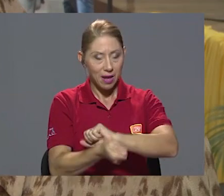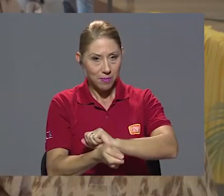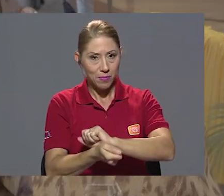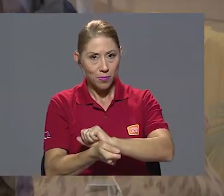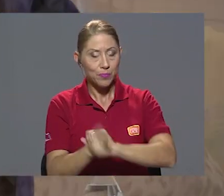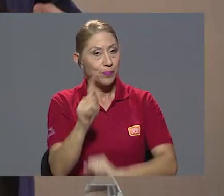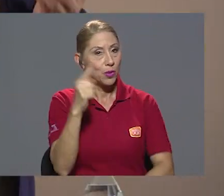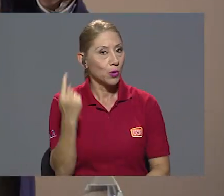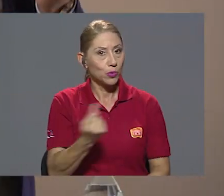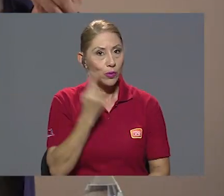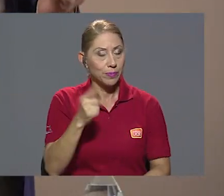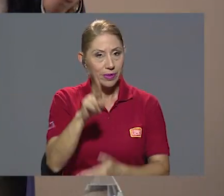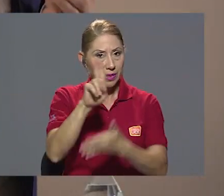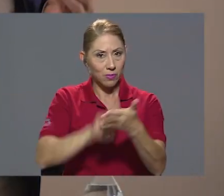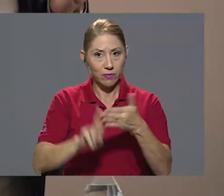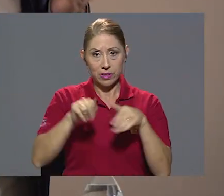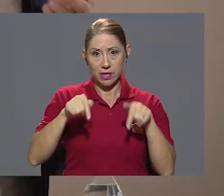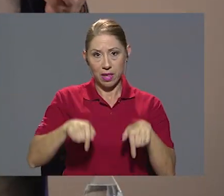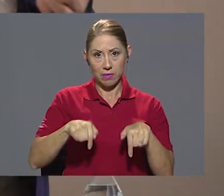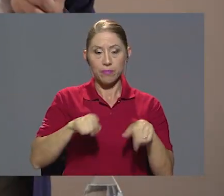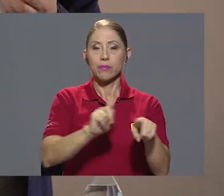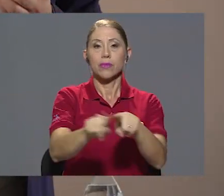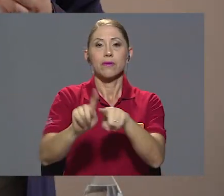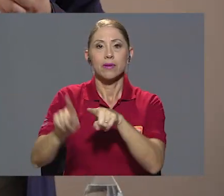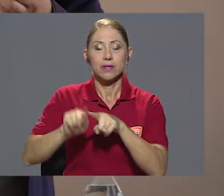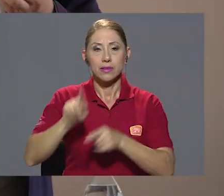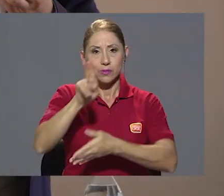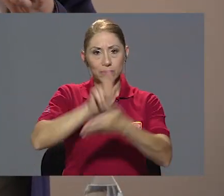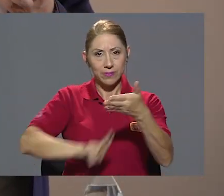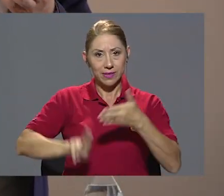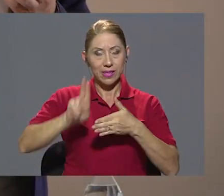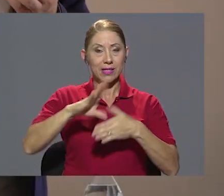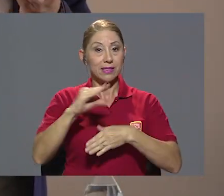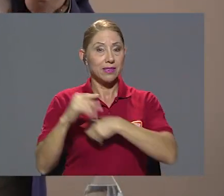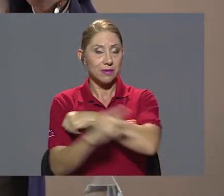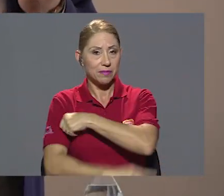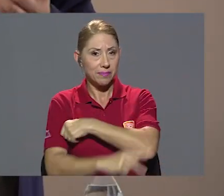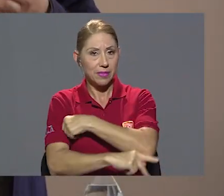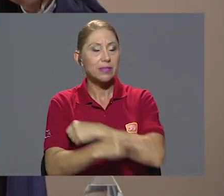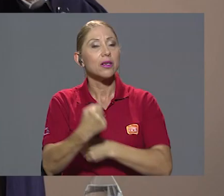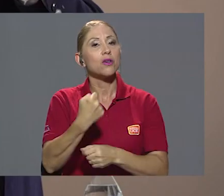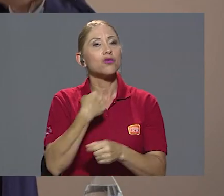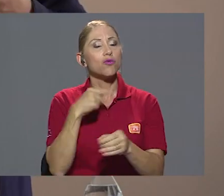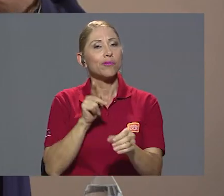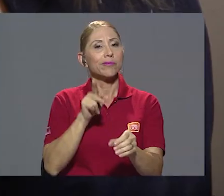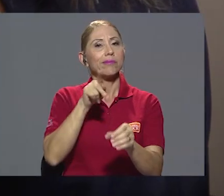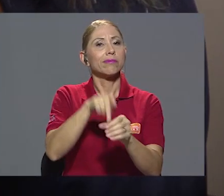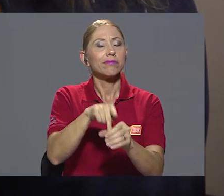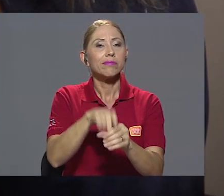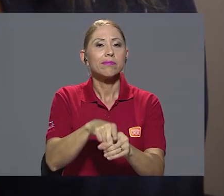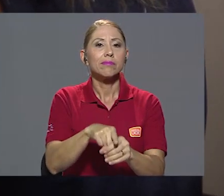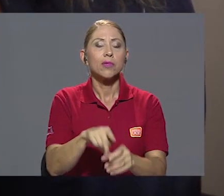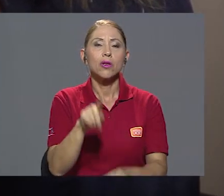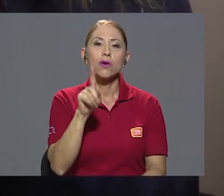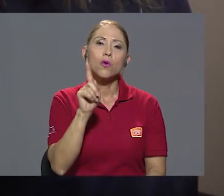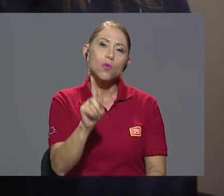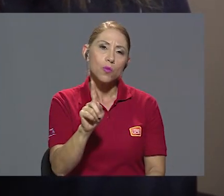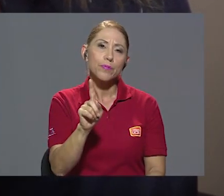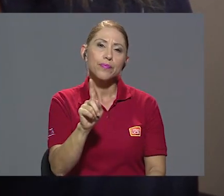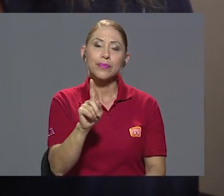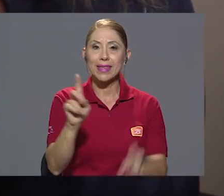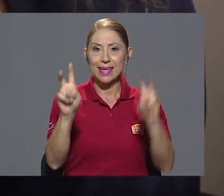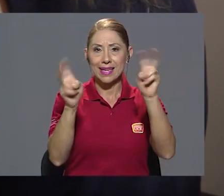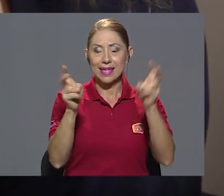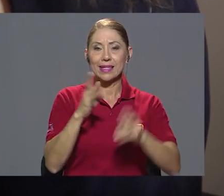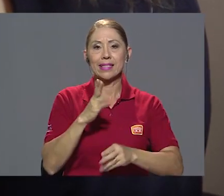el país. Yo estoy participando en un eje que se llama sujetos aprendientes, en